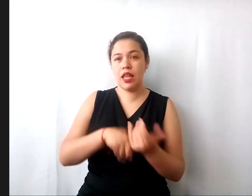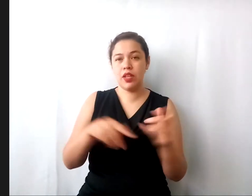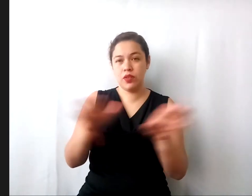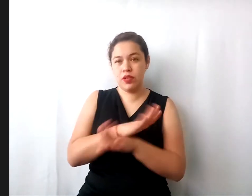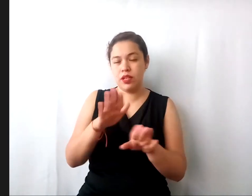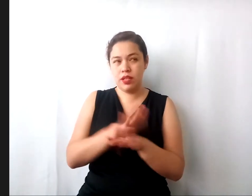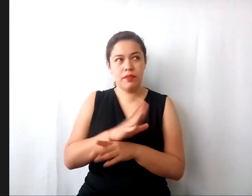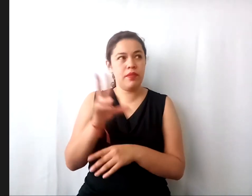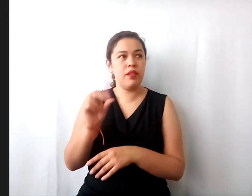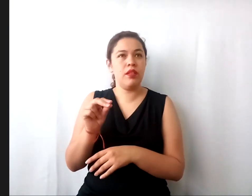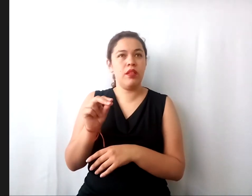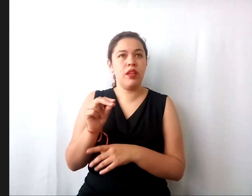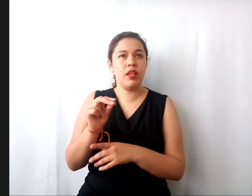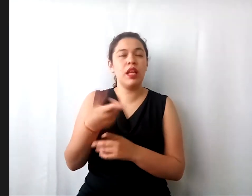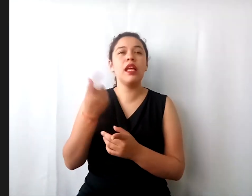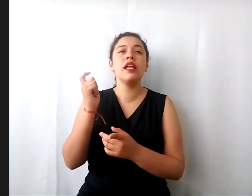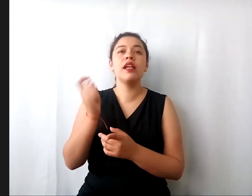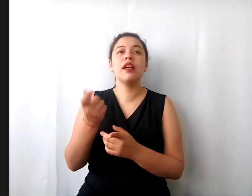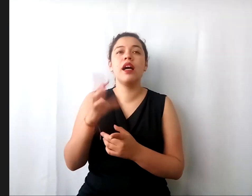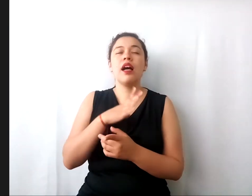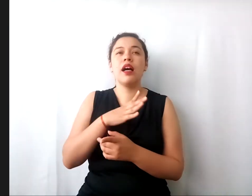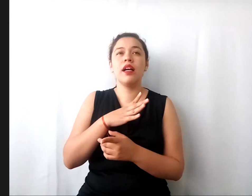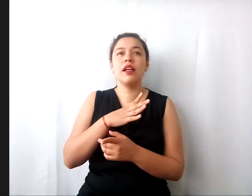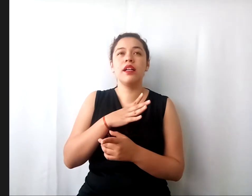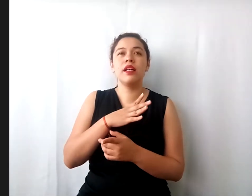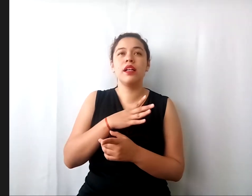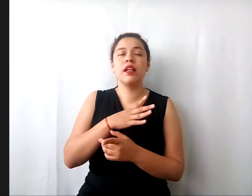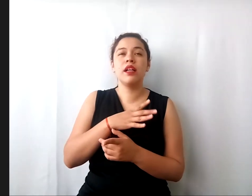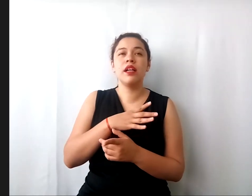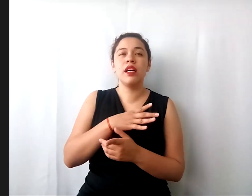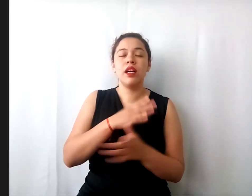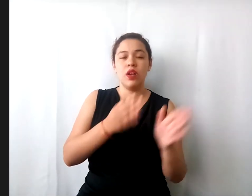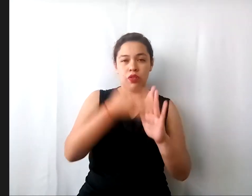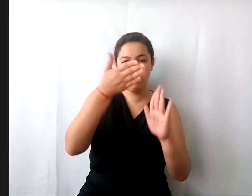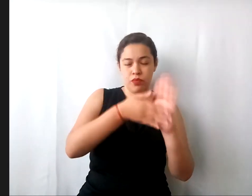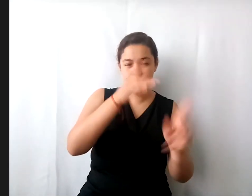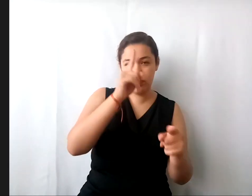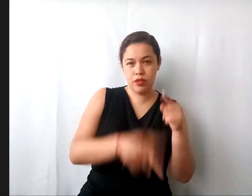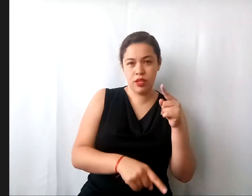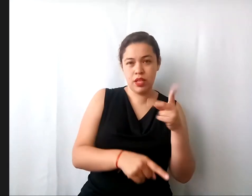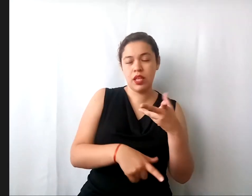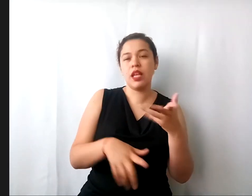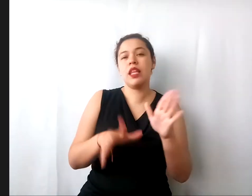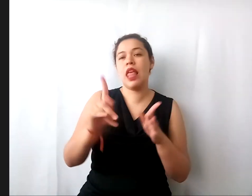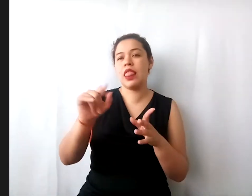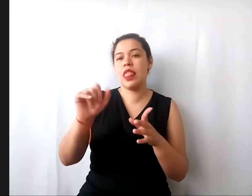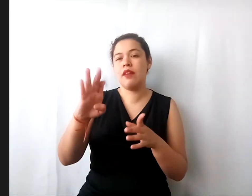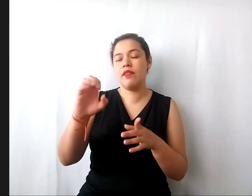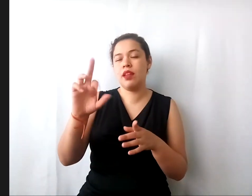implica probablemente quitar muros, tabla roca, que